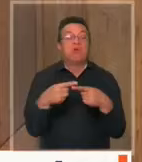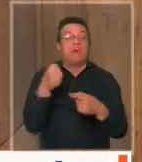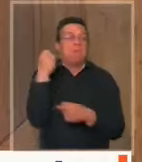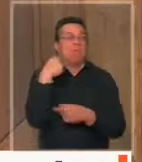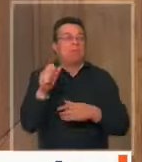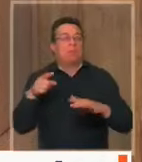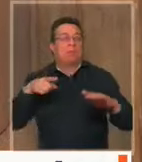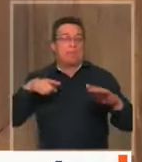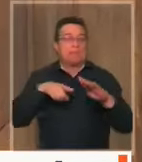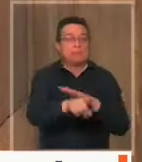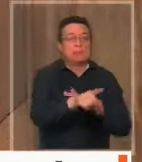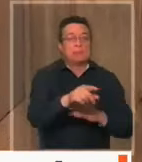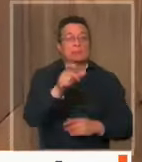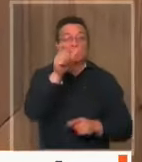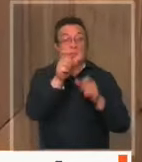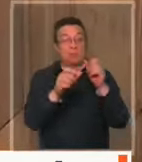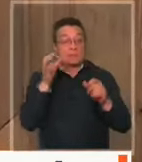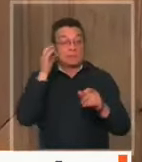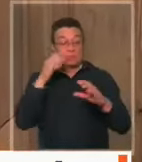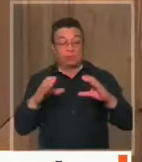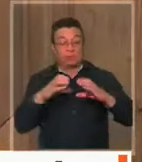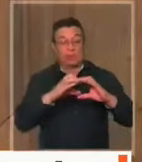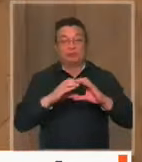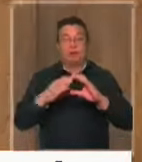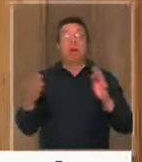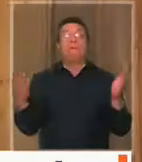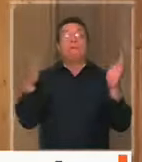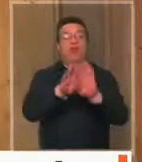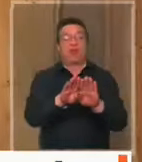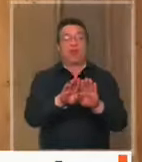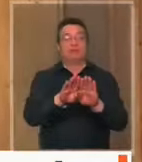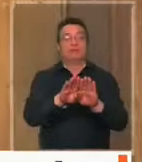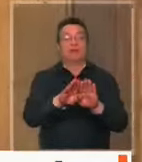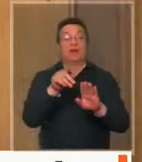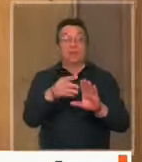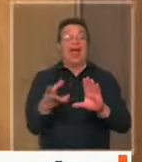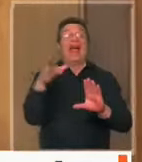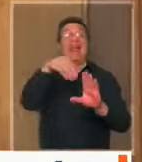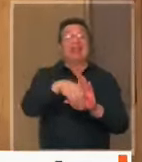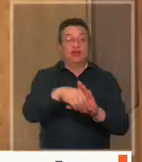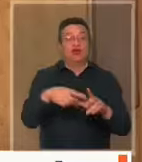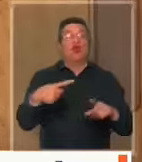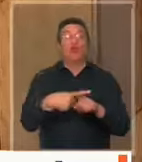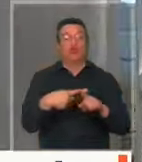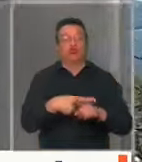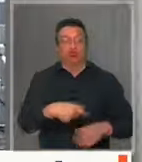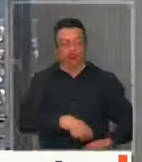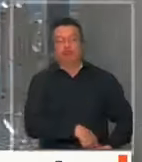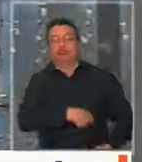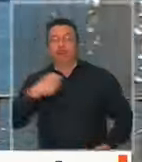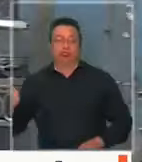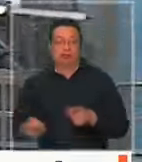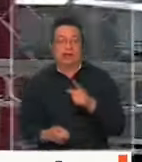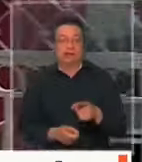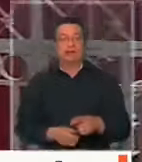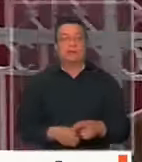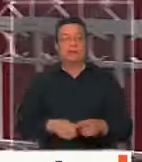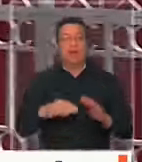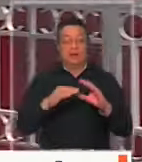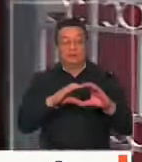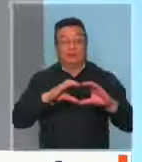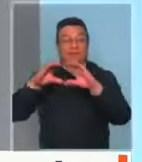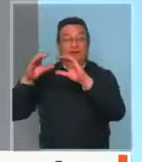la señora lo puso adentro del ascensor y le cerró la puerta. De ahí adentro del ascensor sacó el cuchillo el joven. Ascensor